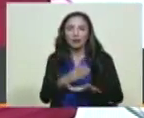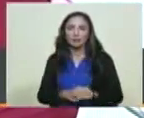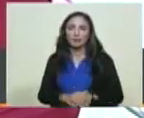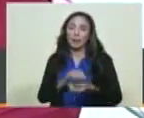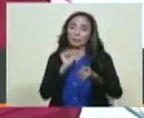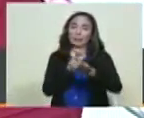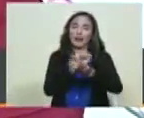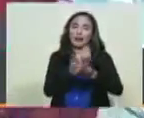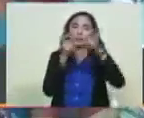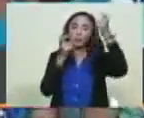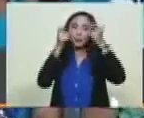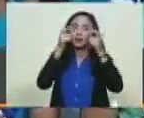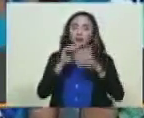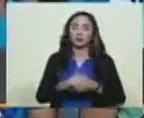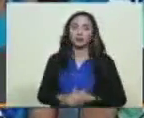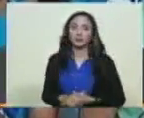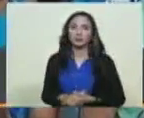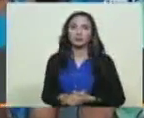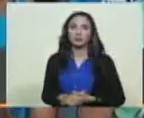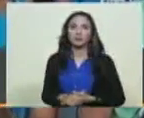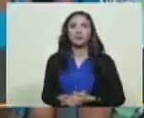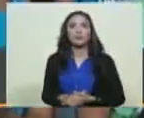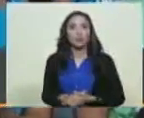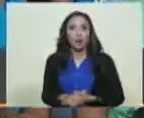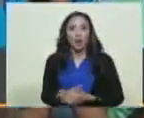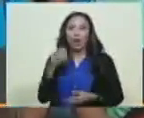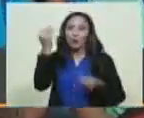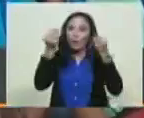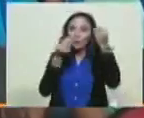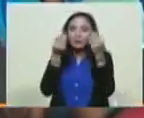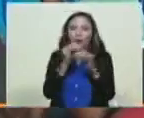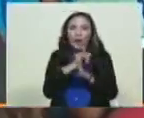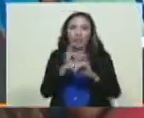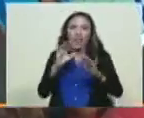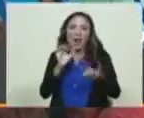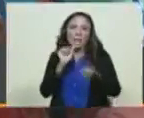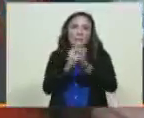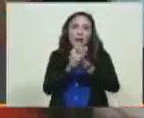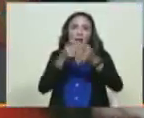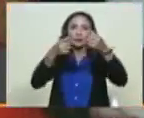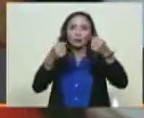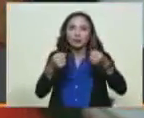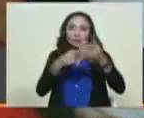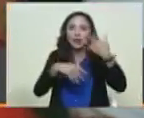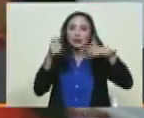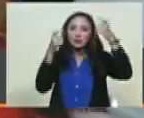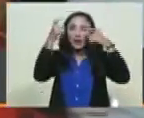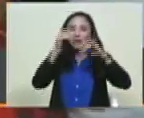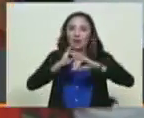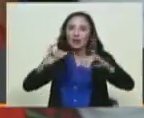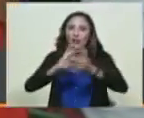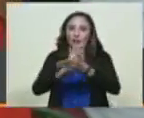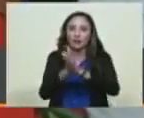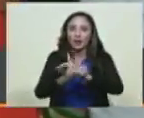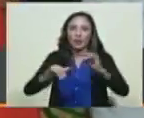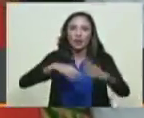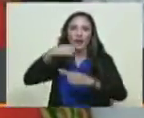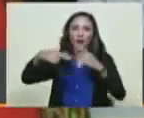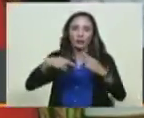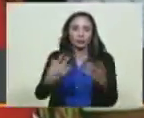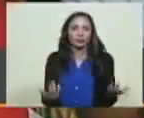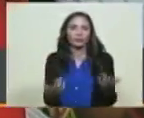y ellos creyeron que ya el favor estaba hecho pues que ya es mandado estaba hecho